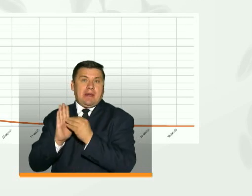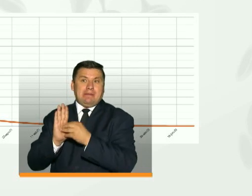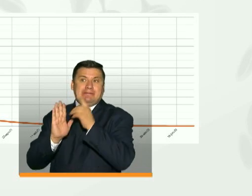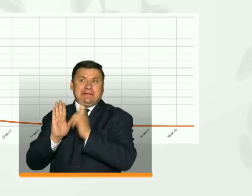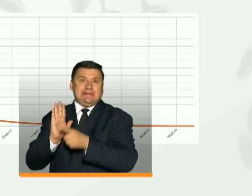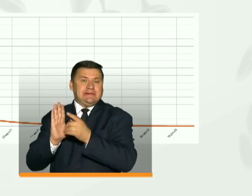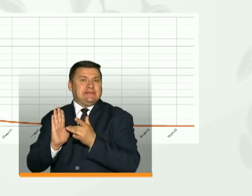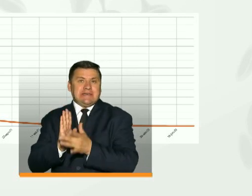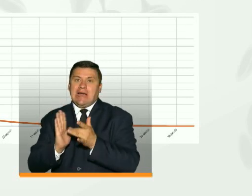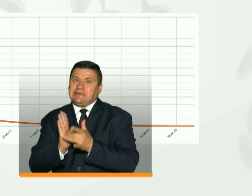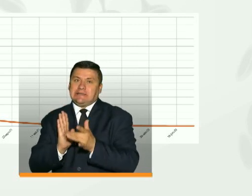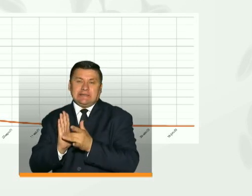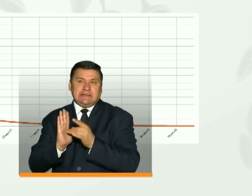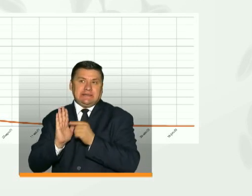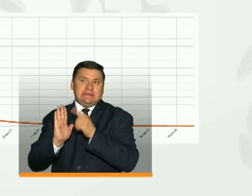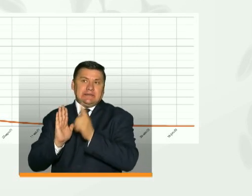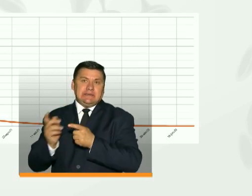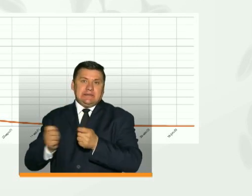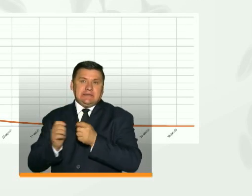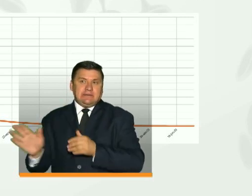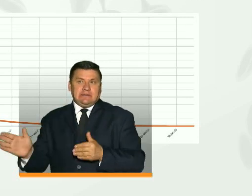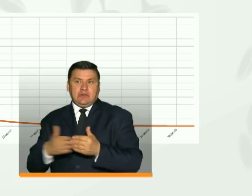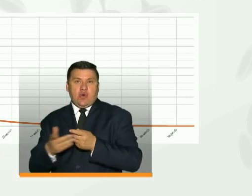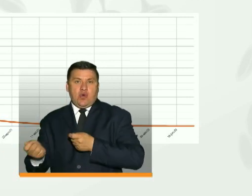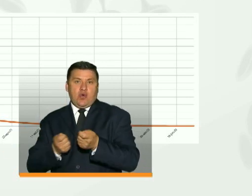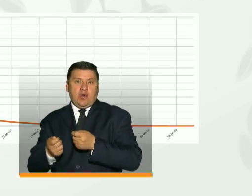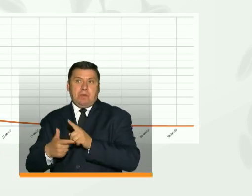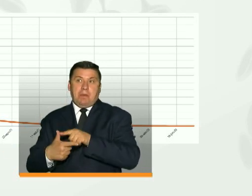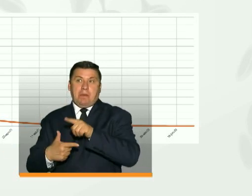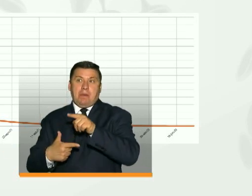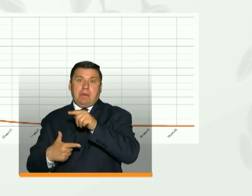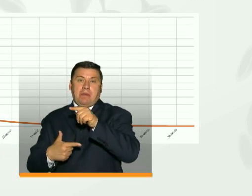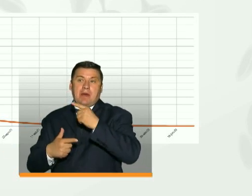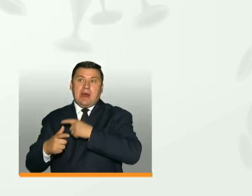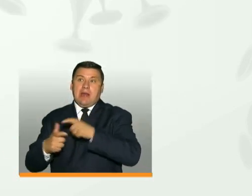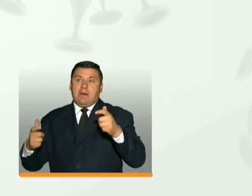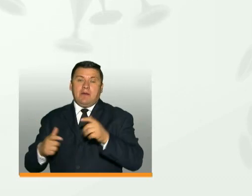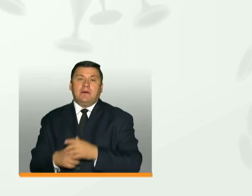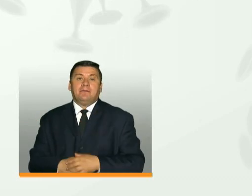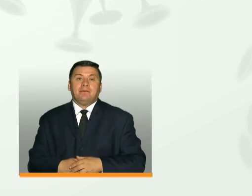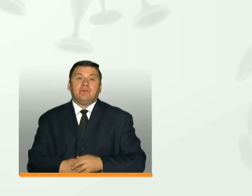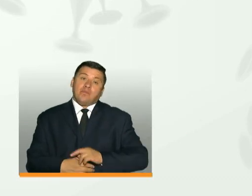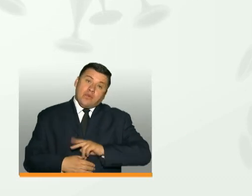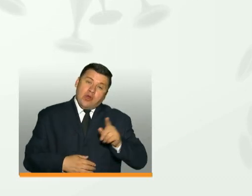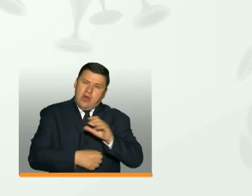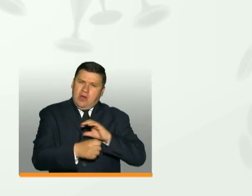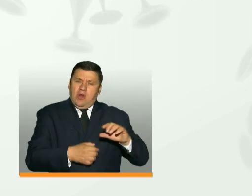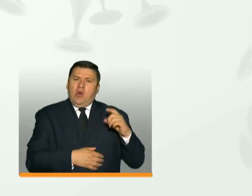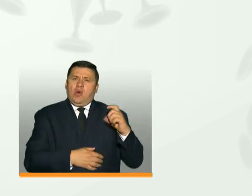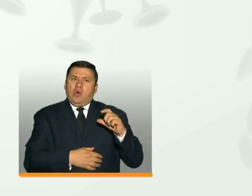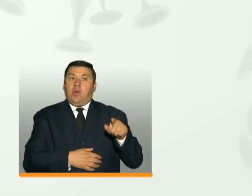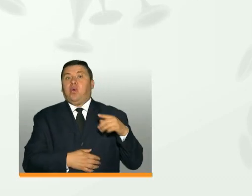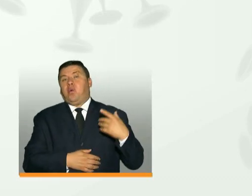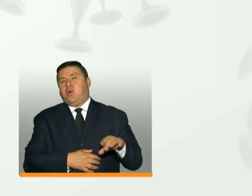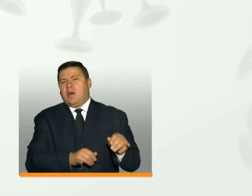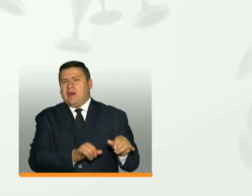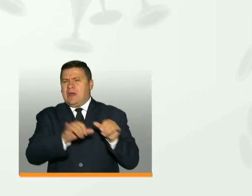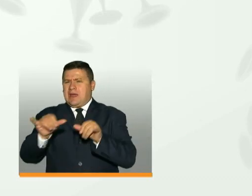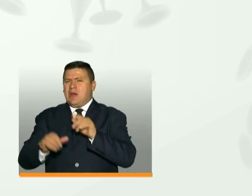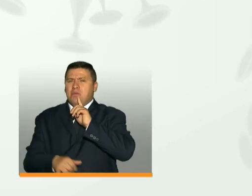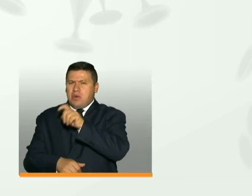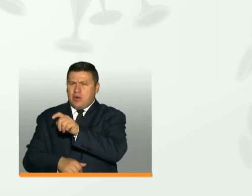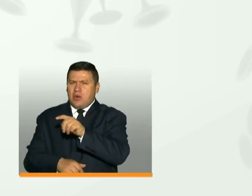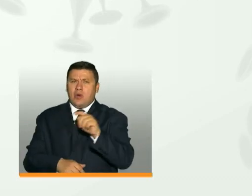de manera inmediata para ayudar a controlar la velocidad de la epidemia. Cúcuta, ciudad también muy parecida a